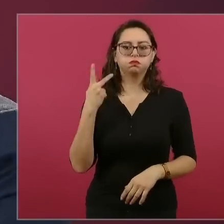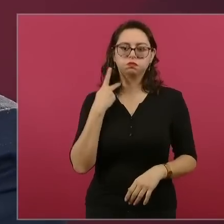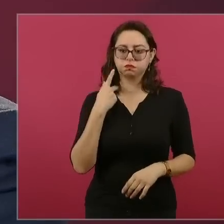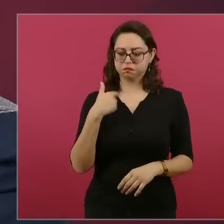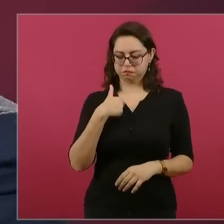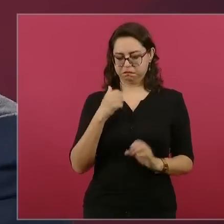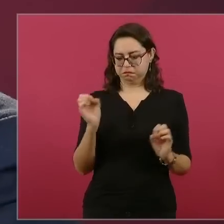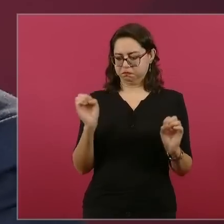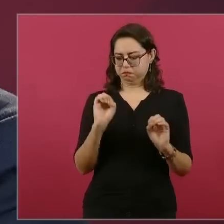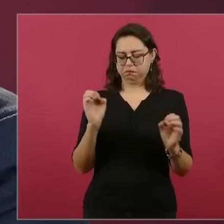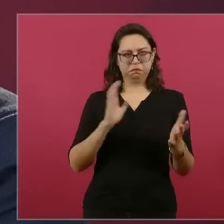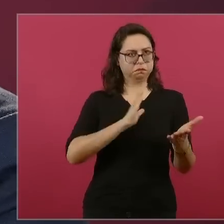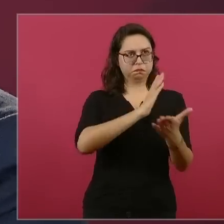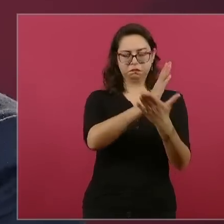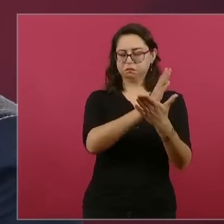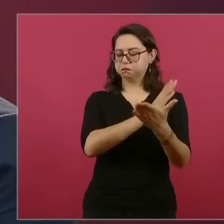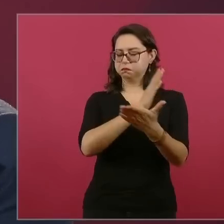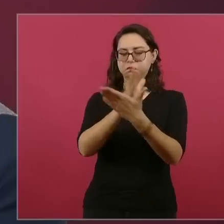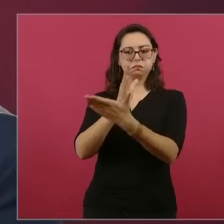Ni